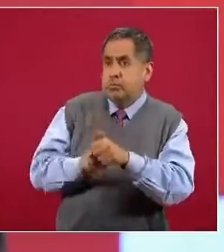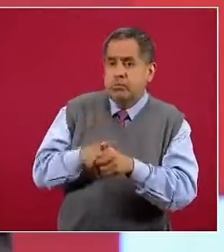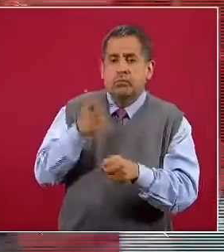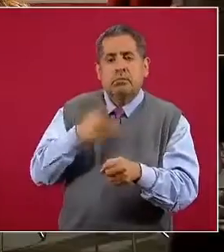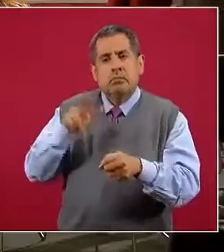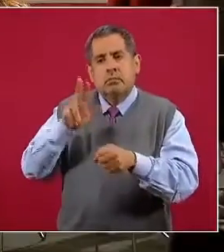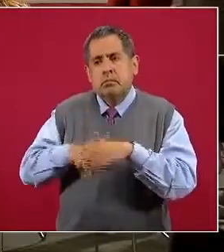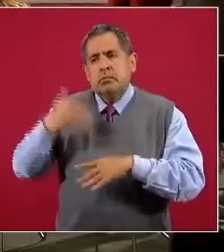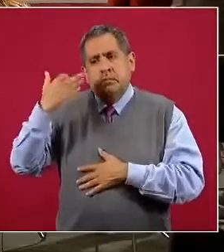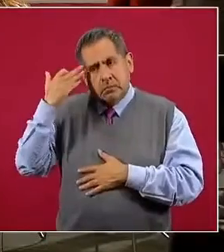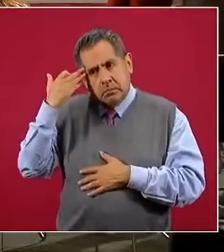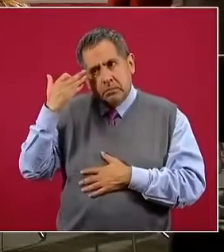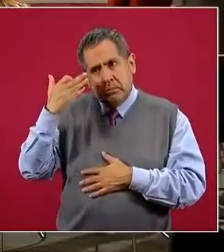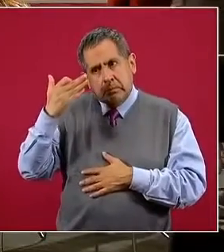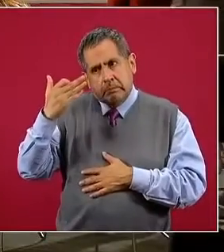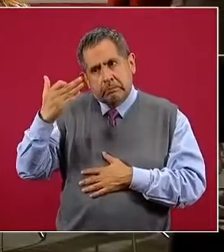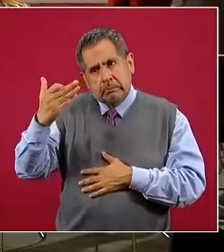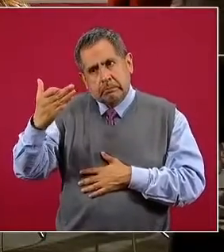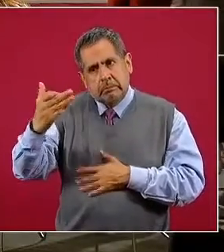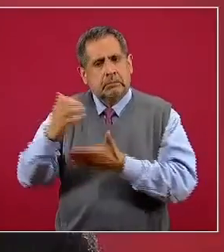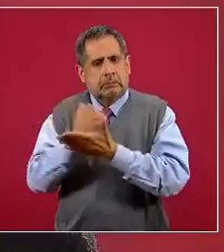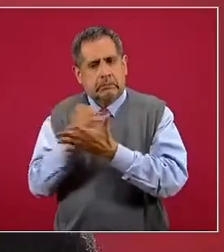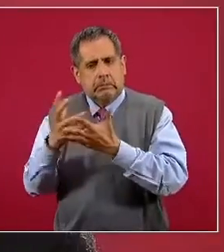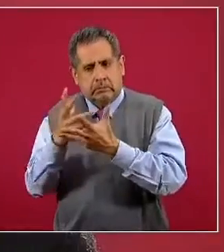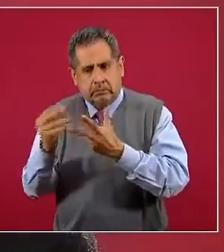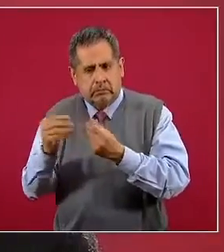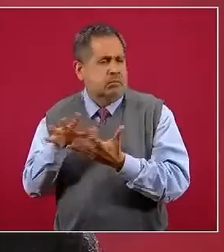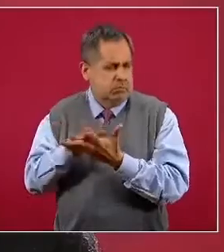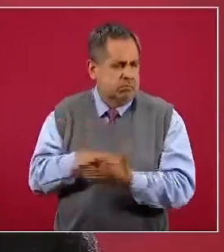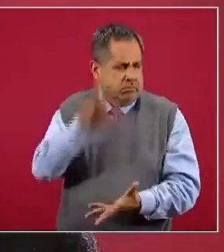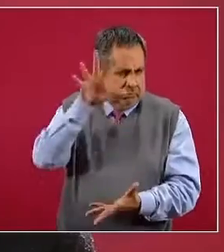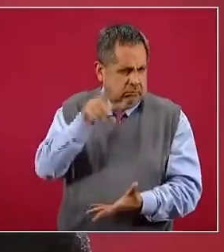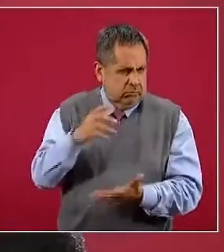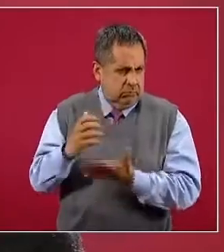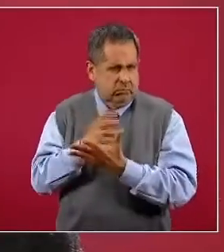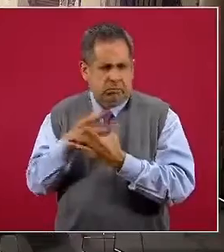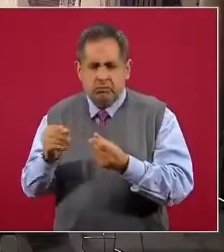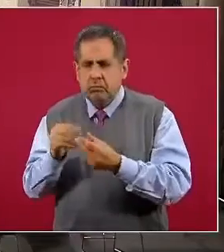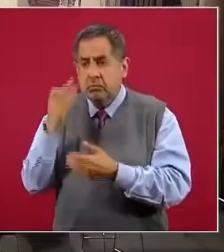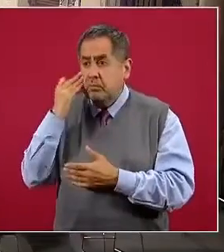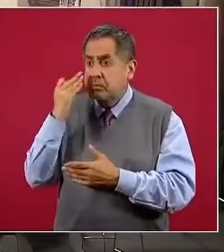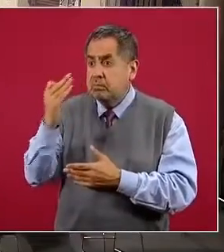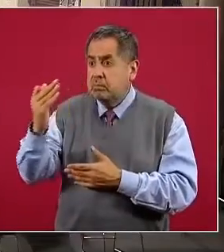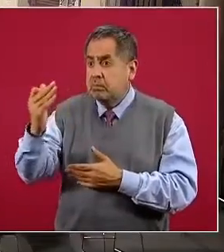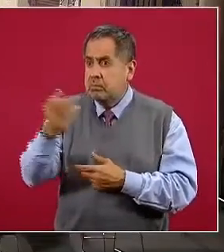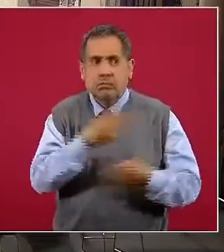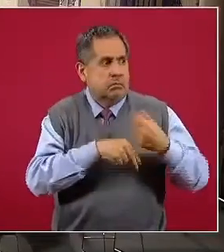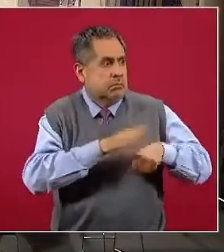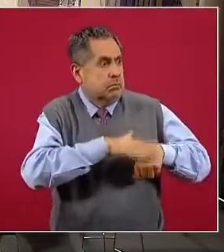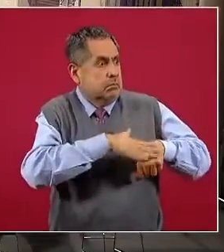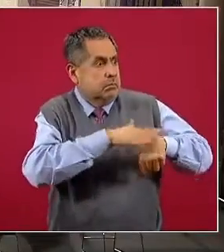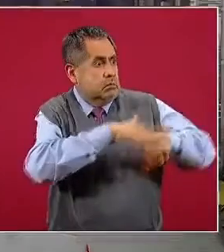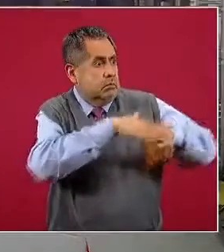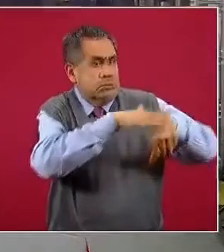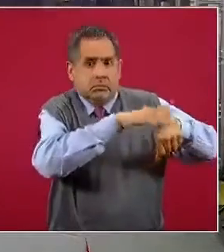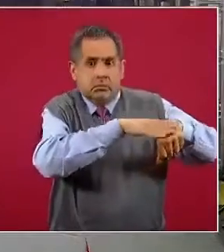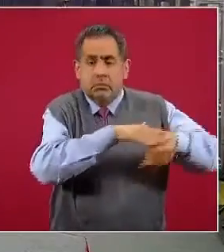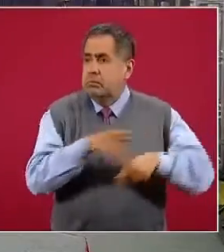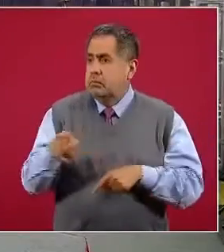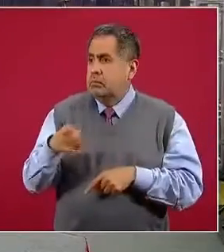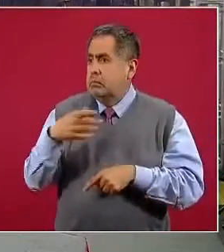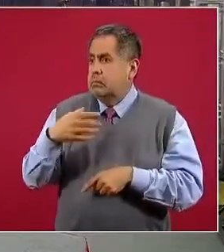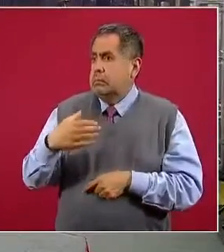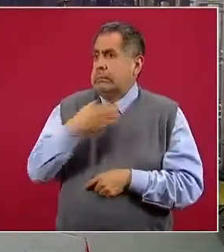enfermas, que afortunadamente son la gran mayoría de las personas con COVID-19, puede existir el riesgo de que se saturen los